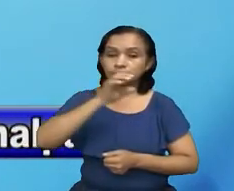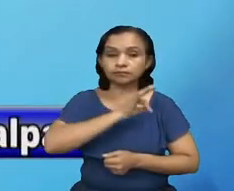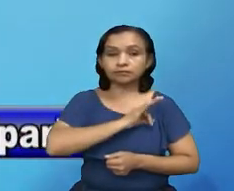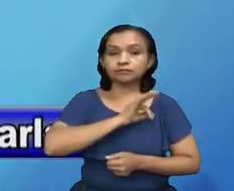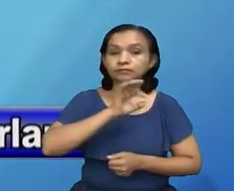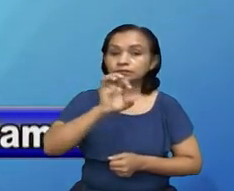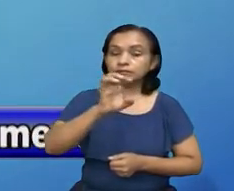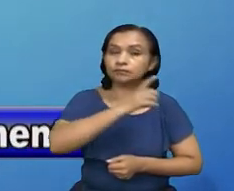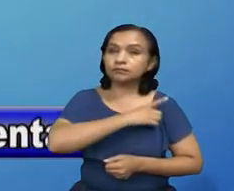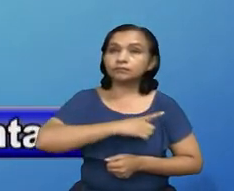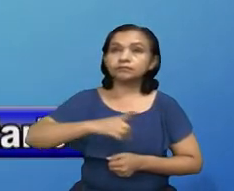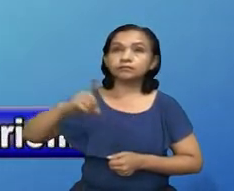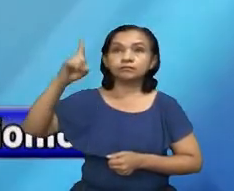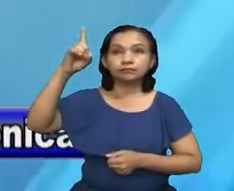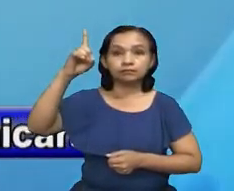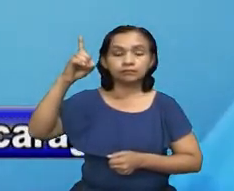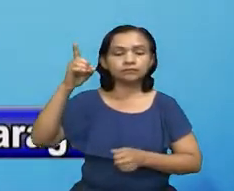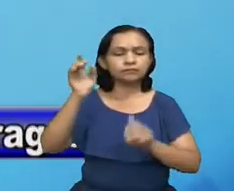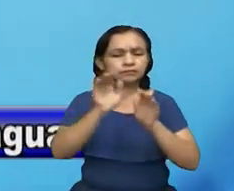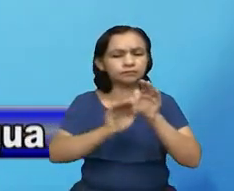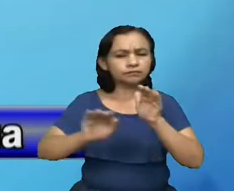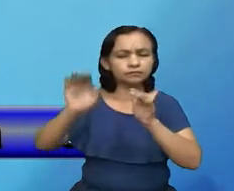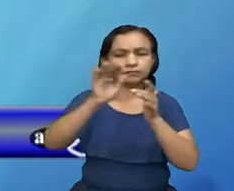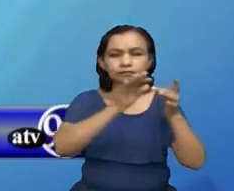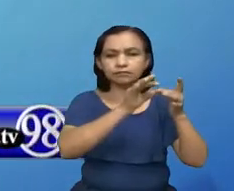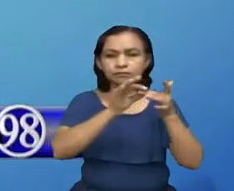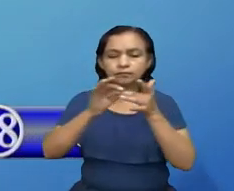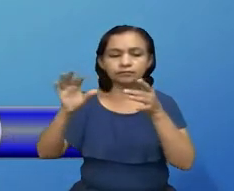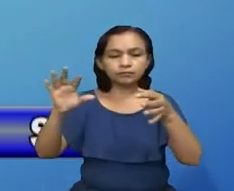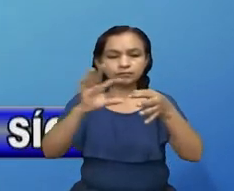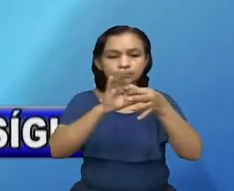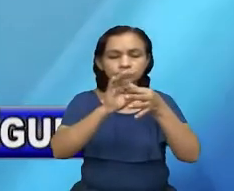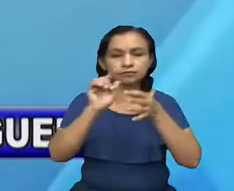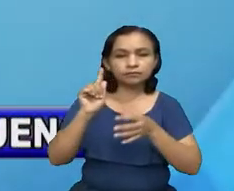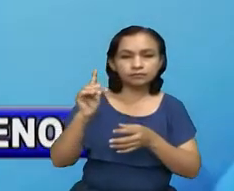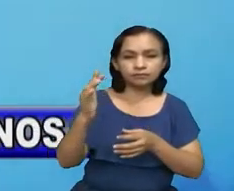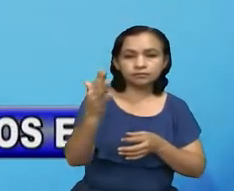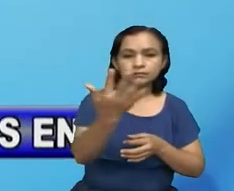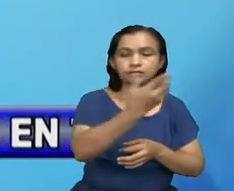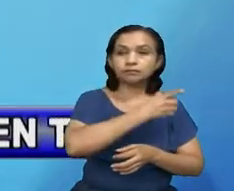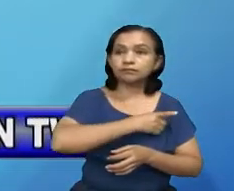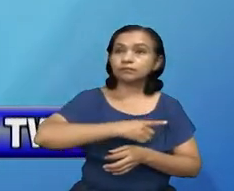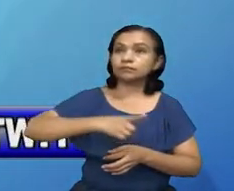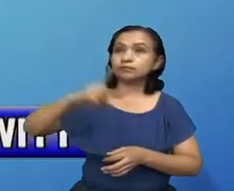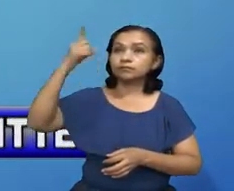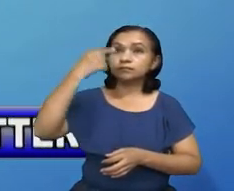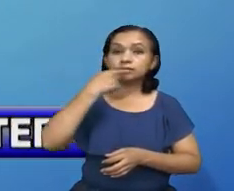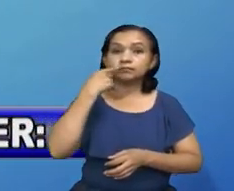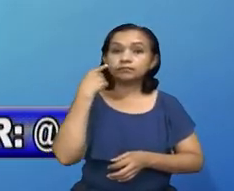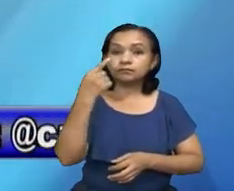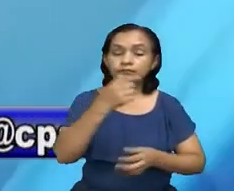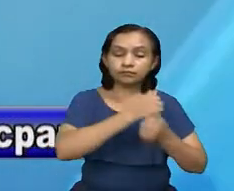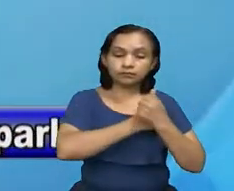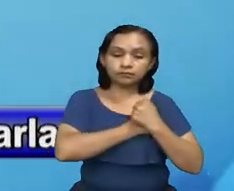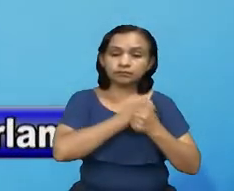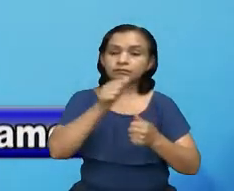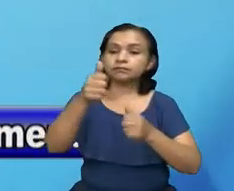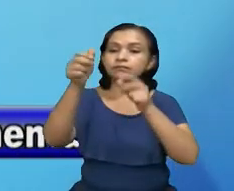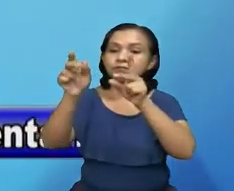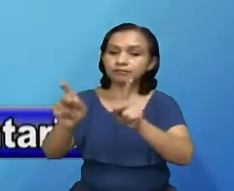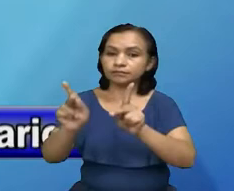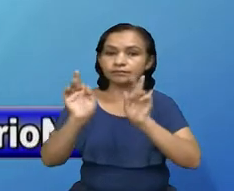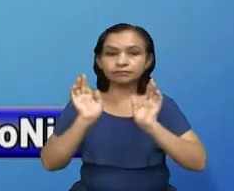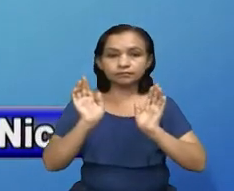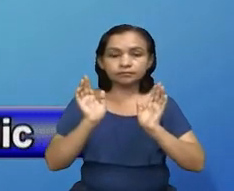en Dios nos hace grandes y nos une a todos. Dios mandata amor al prójimo,